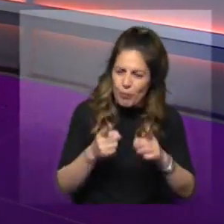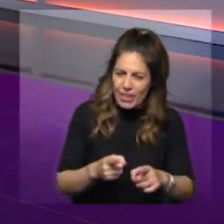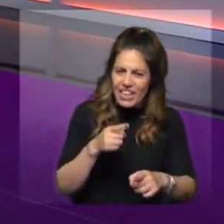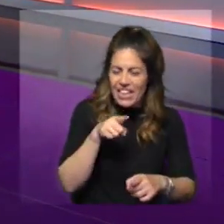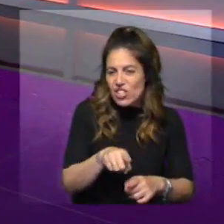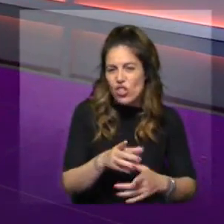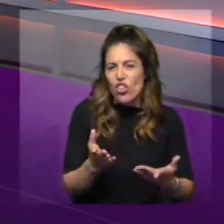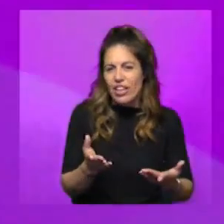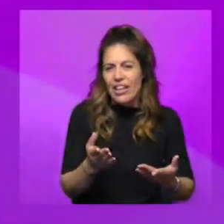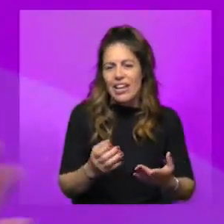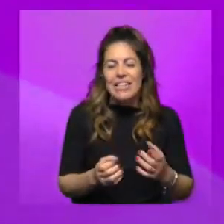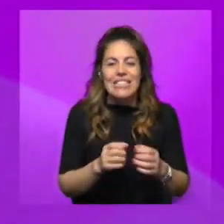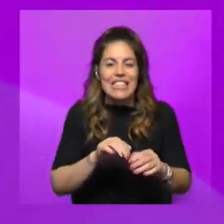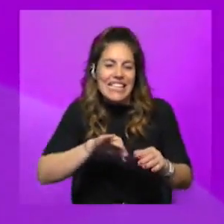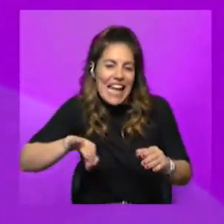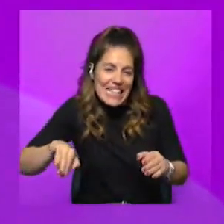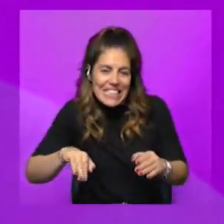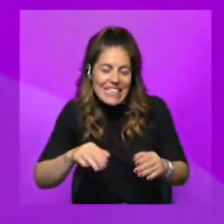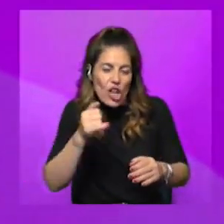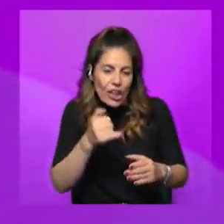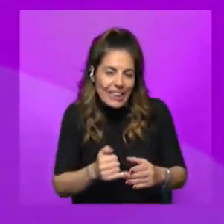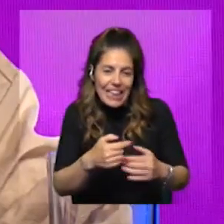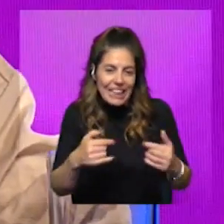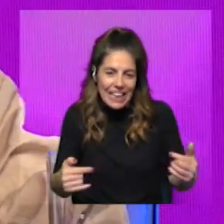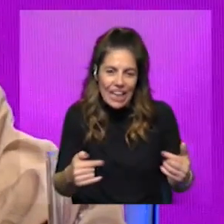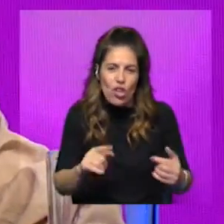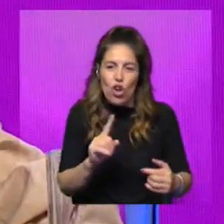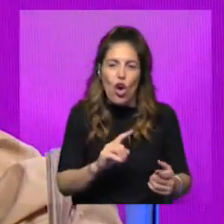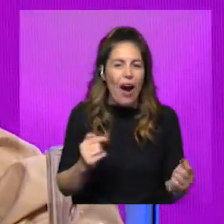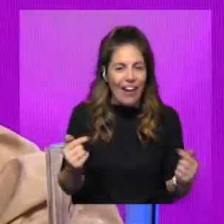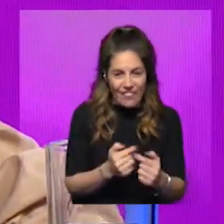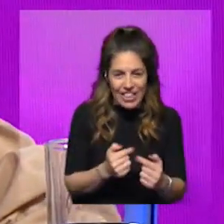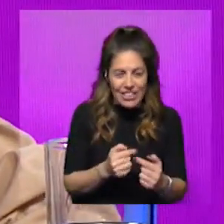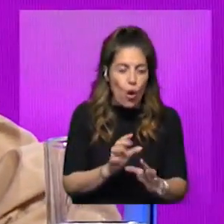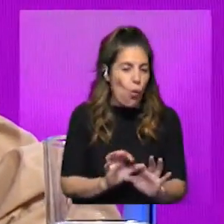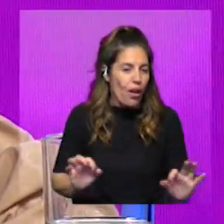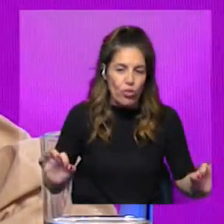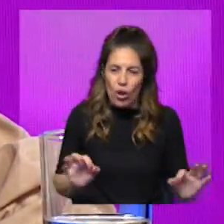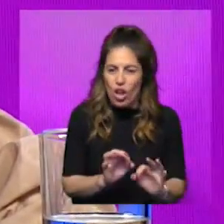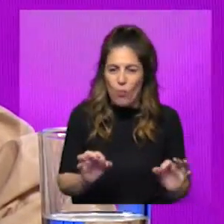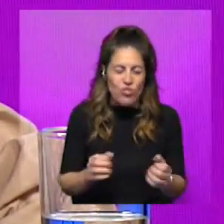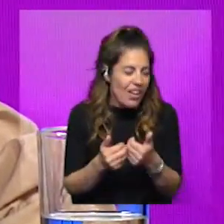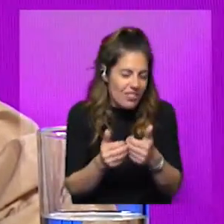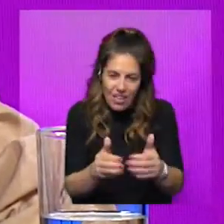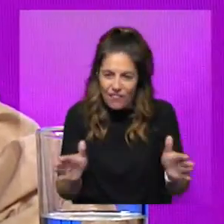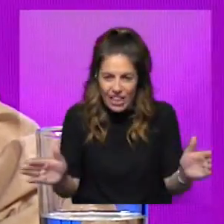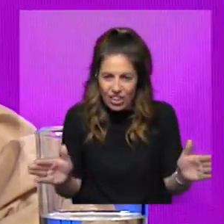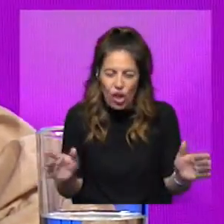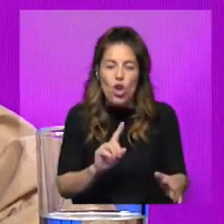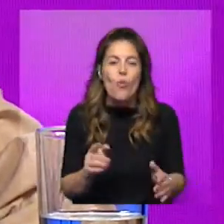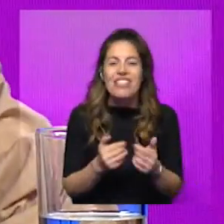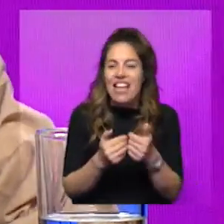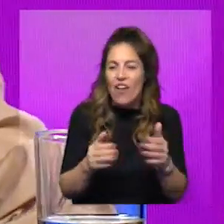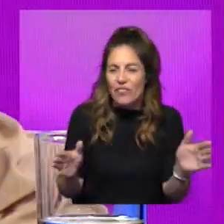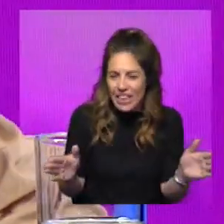esto de si te salís un poquito de lo que tiene que... No, al revés, en cuanto a lo musical... Es abierto, sí, eso es... No es